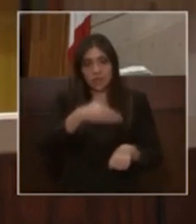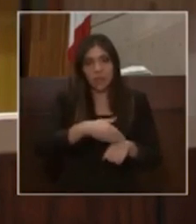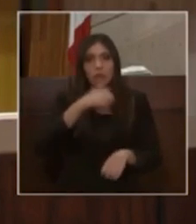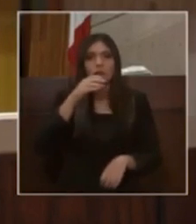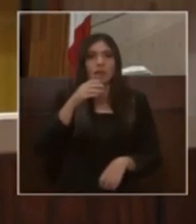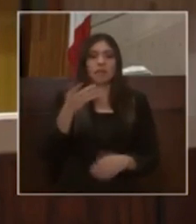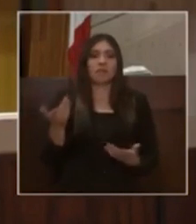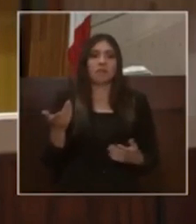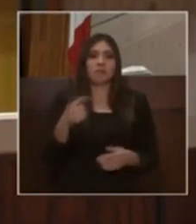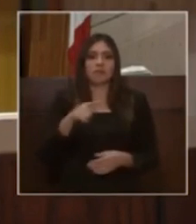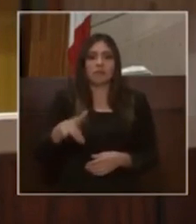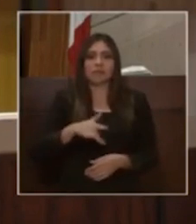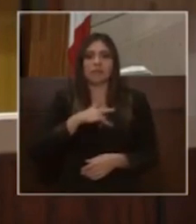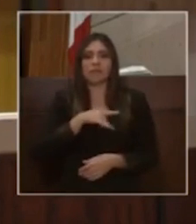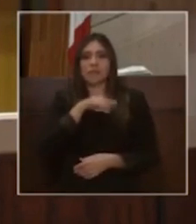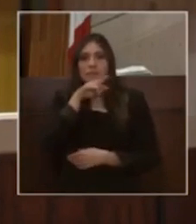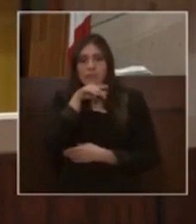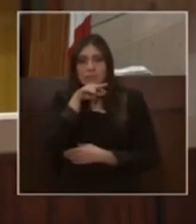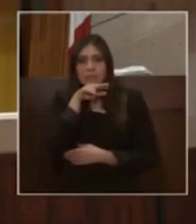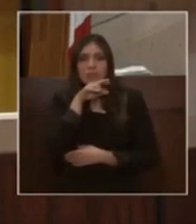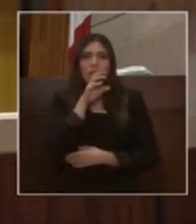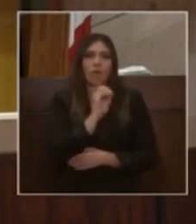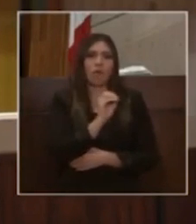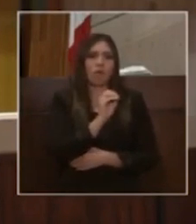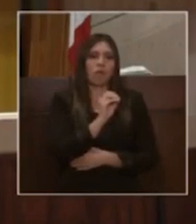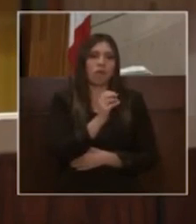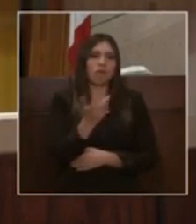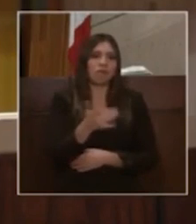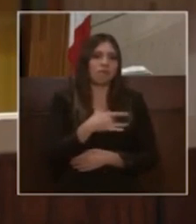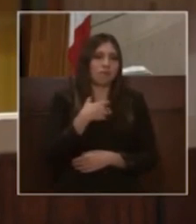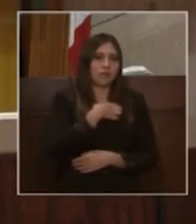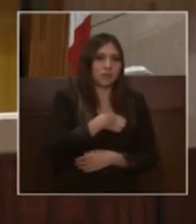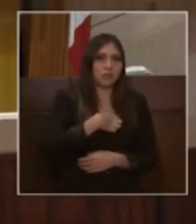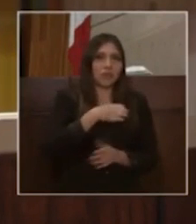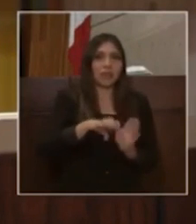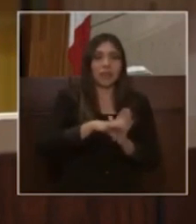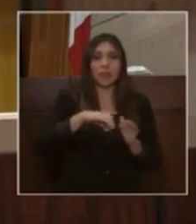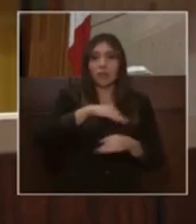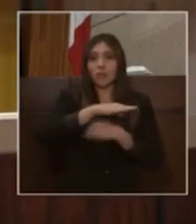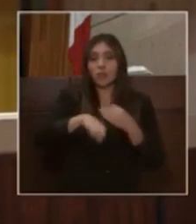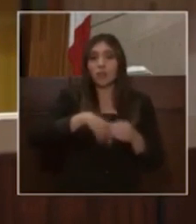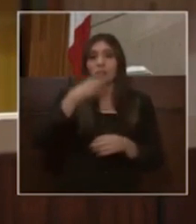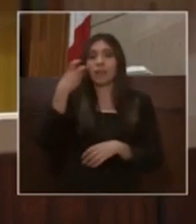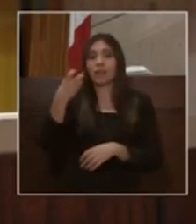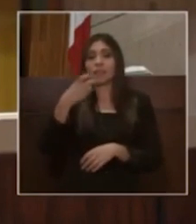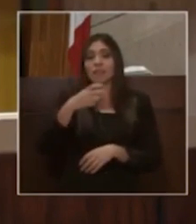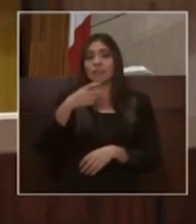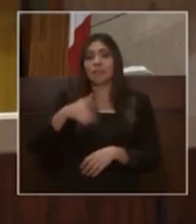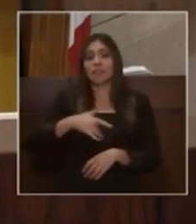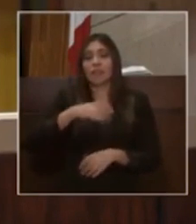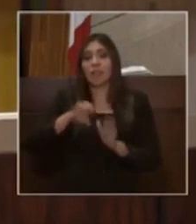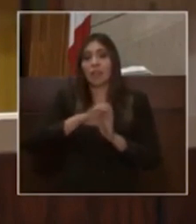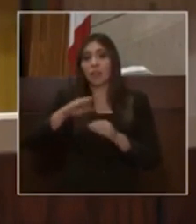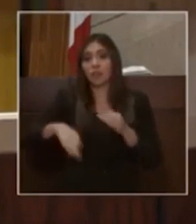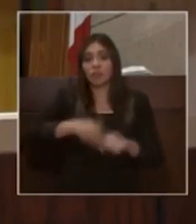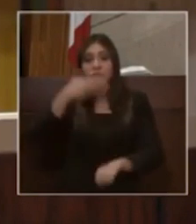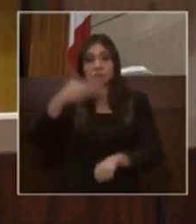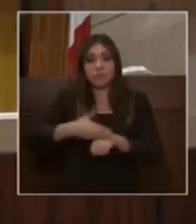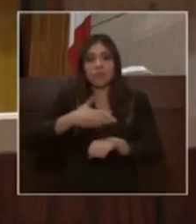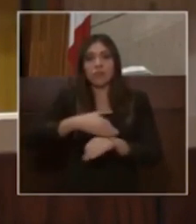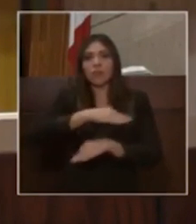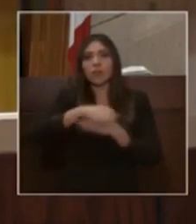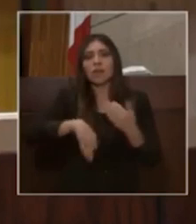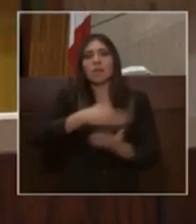felicitémonos, porque si eso se va a traducir en sanción económica, pues medio país será sancionado, porque pues hasta